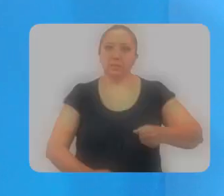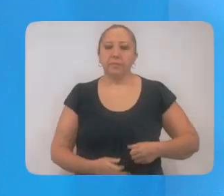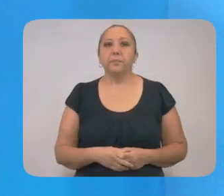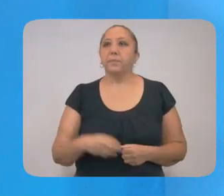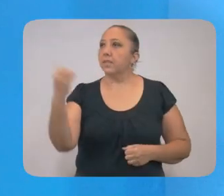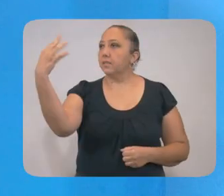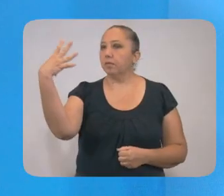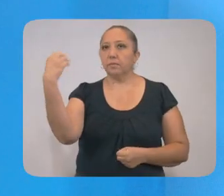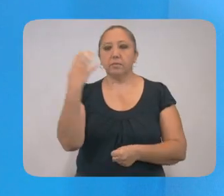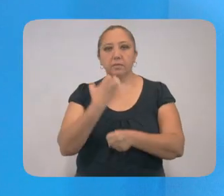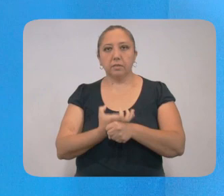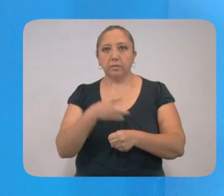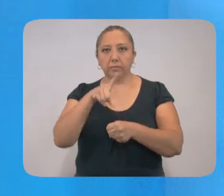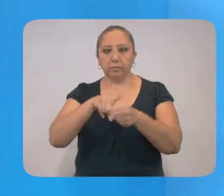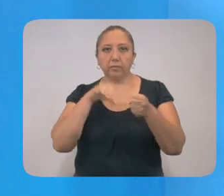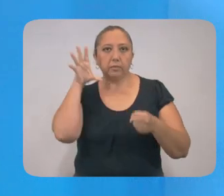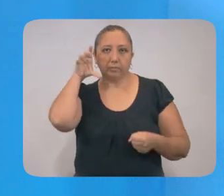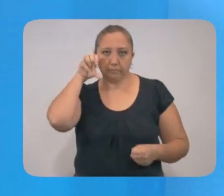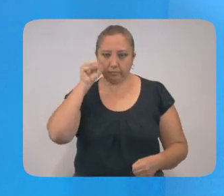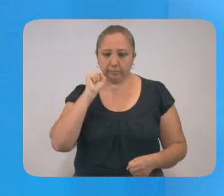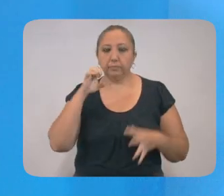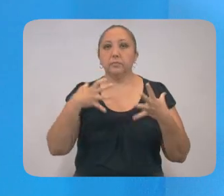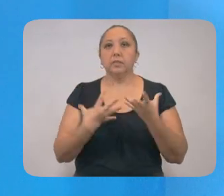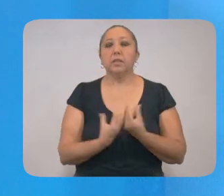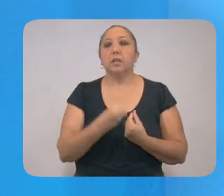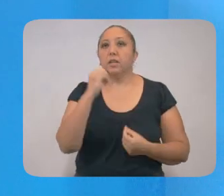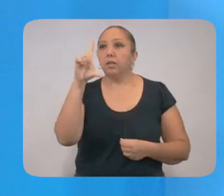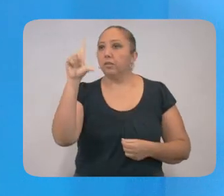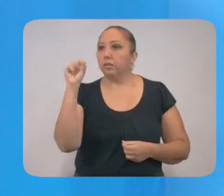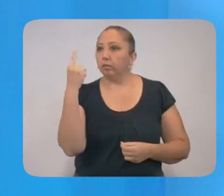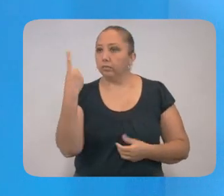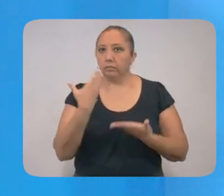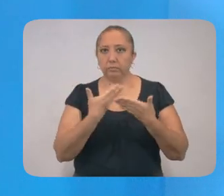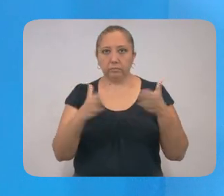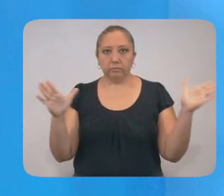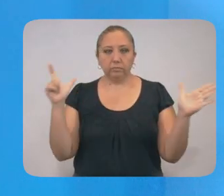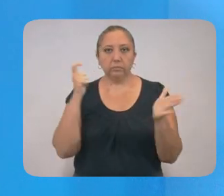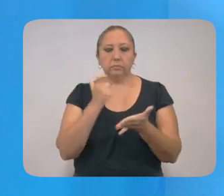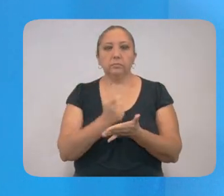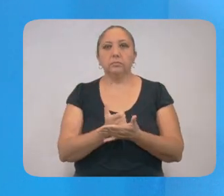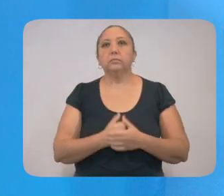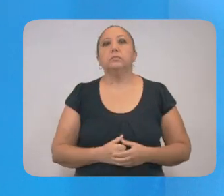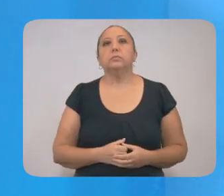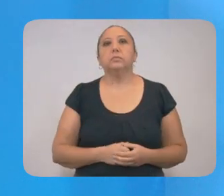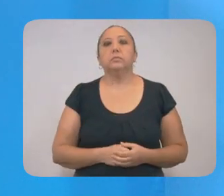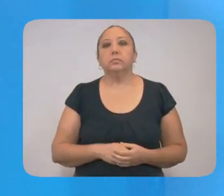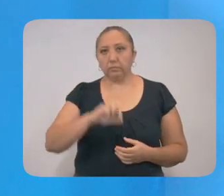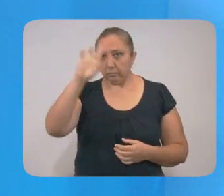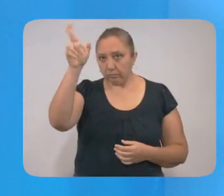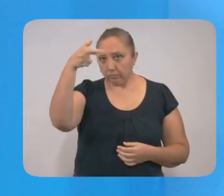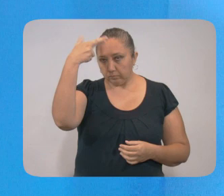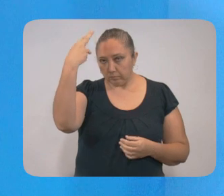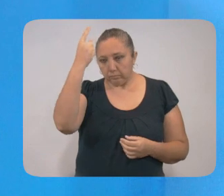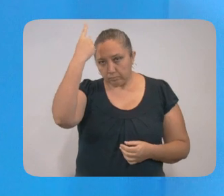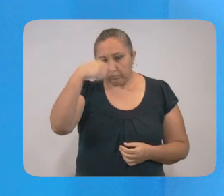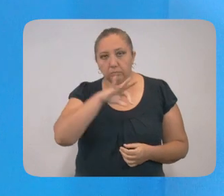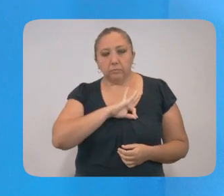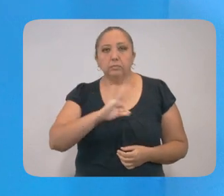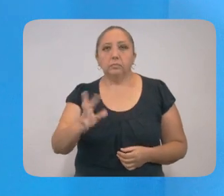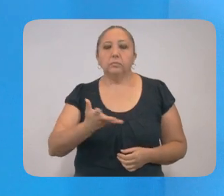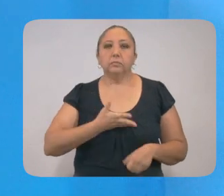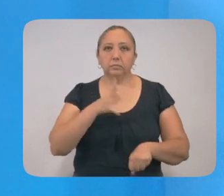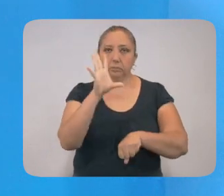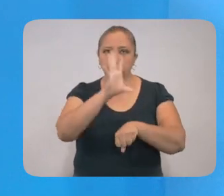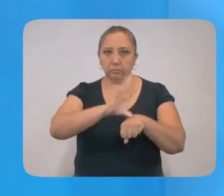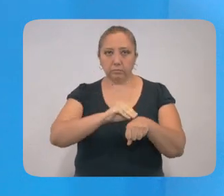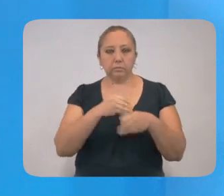El semáforo estatal está en naranja. Estamos en la ola 1 de la reapertura económica. Les recordamos que para poder contar con